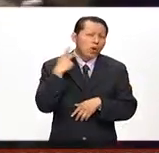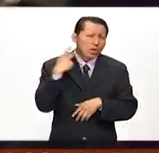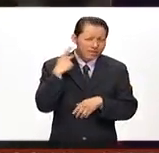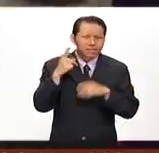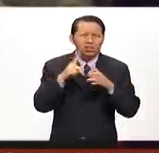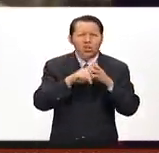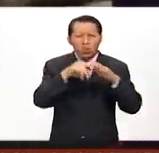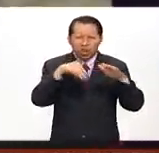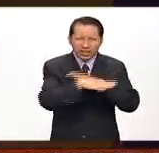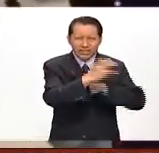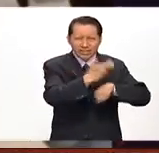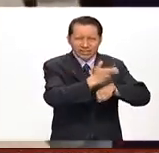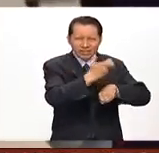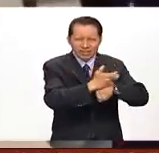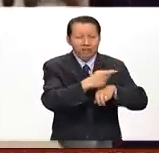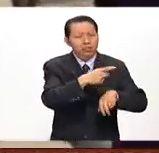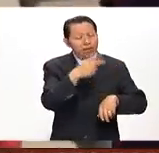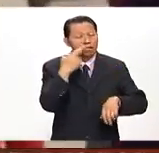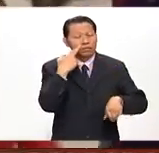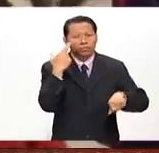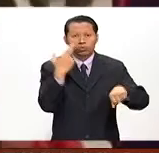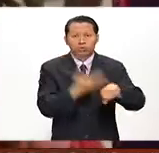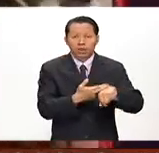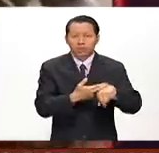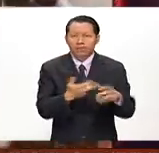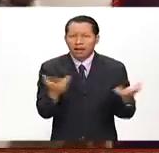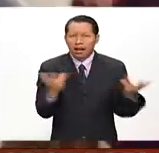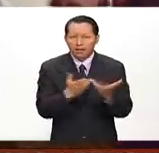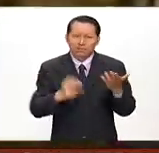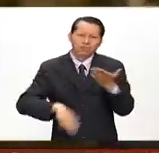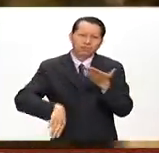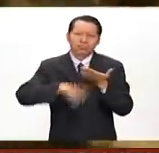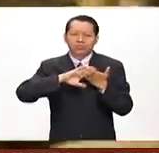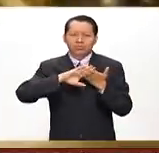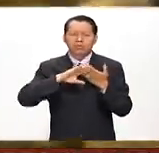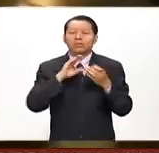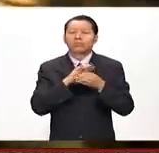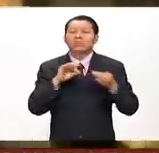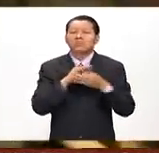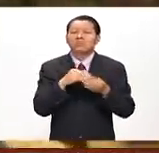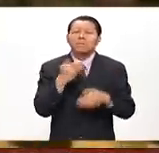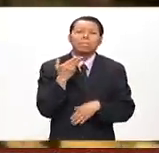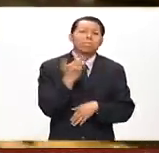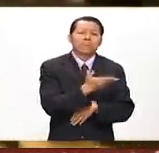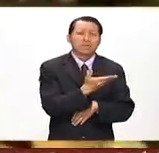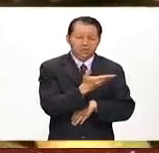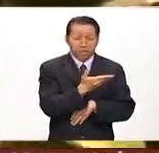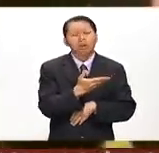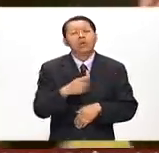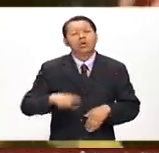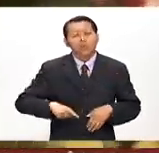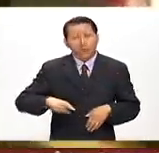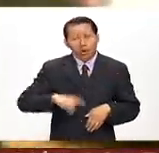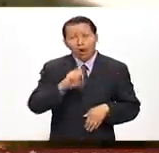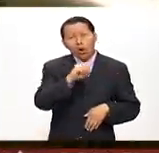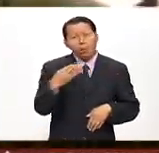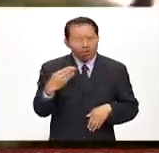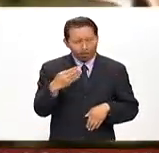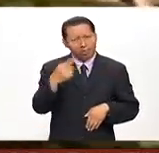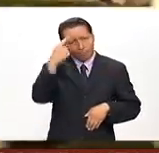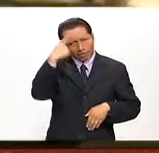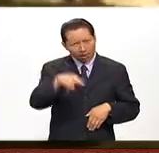los Estados Unidos, de ser el responsable de organizar este golpe. Exigió al gobierno de Barack Obama su extradición.